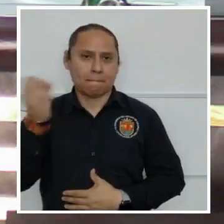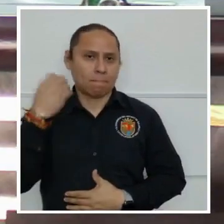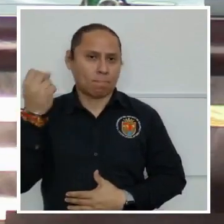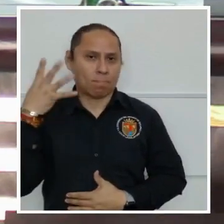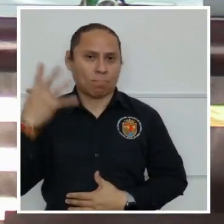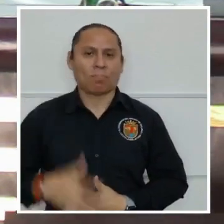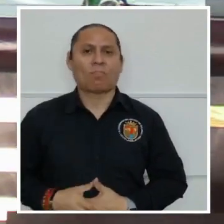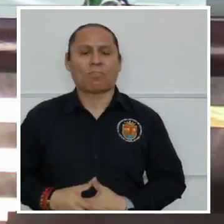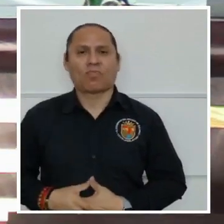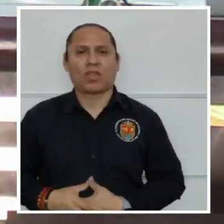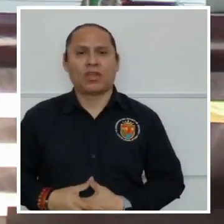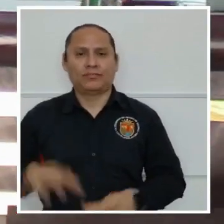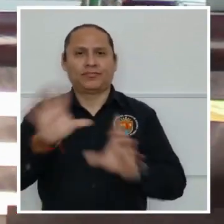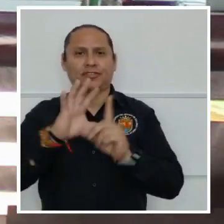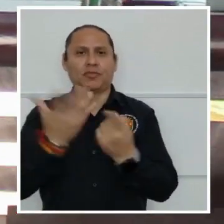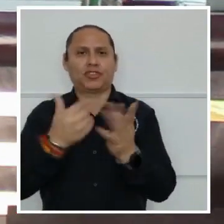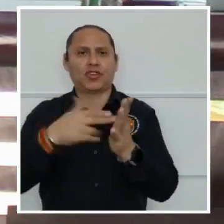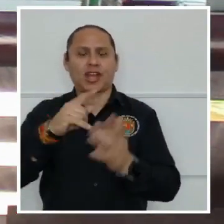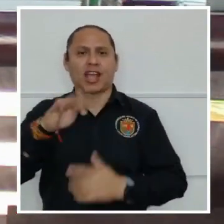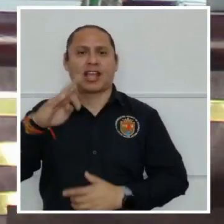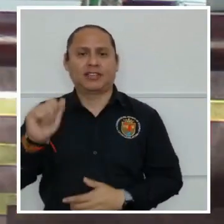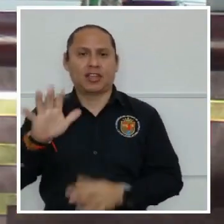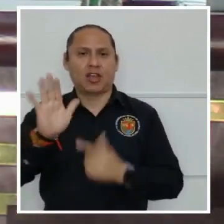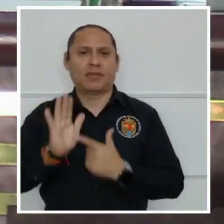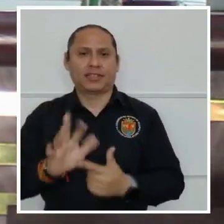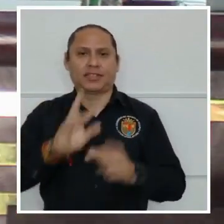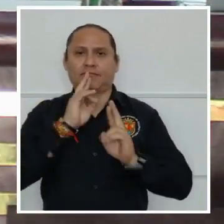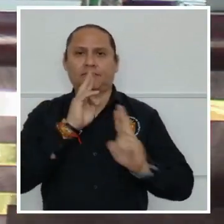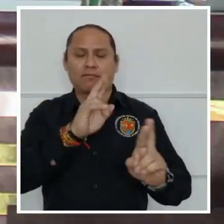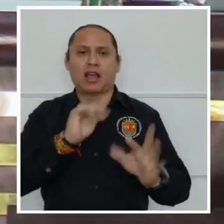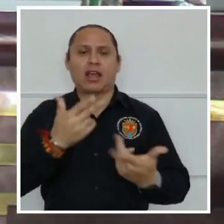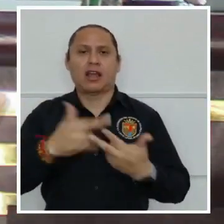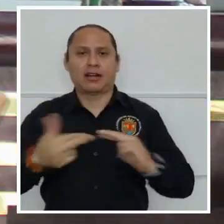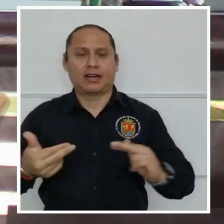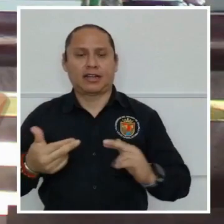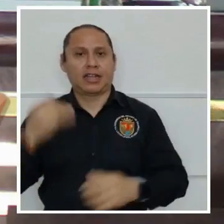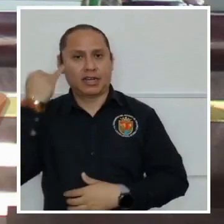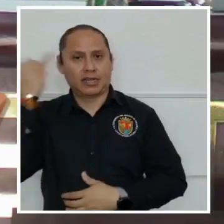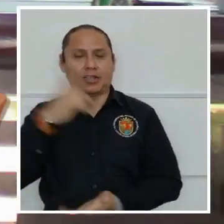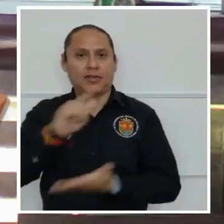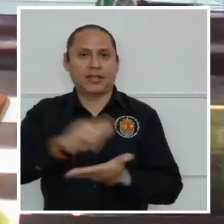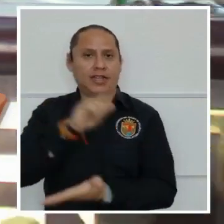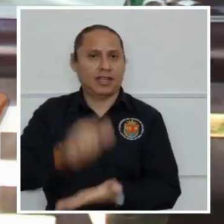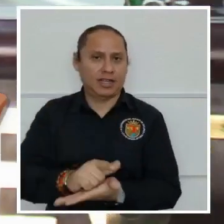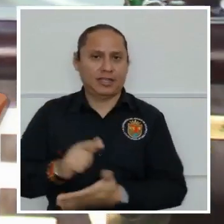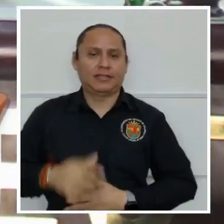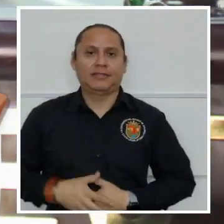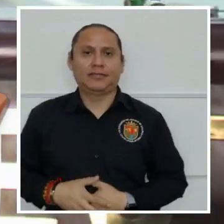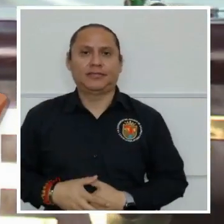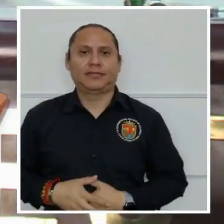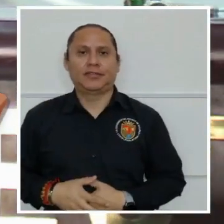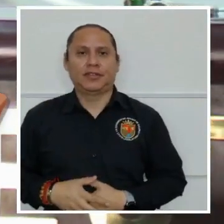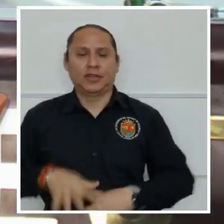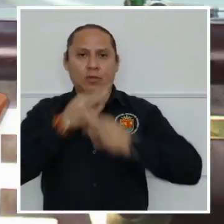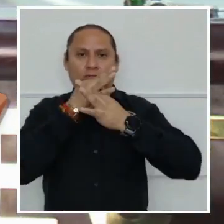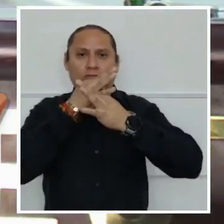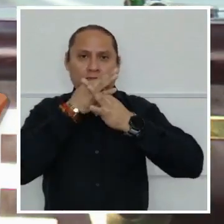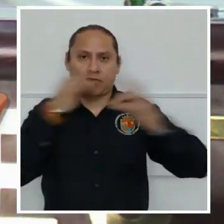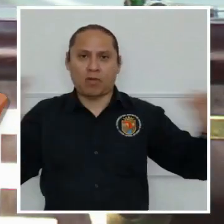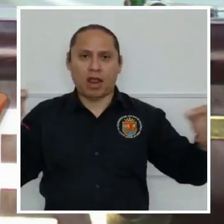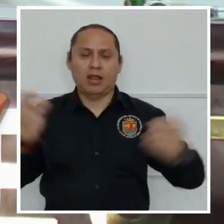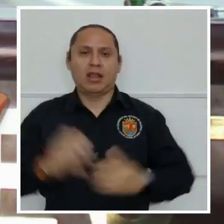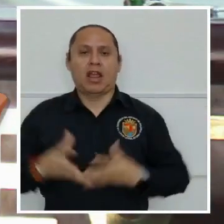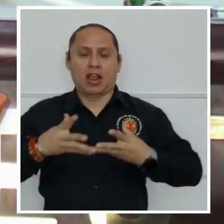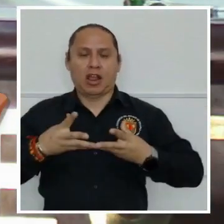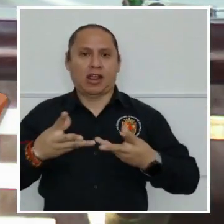Honorable Asamblea, la Comisión de Hacienda presenta dictamen relativo a la iniciativa de decreto por el que se expide el presupuesto